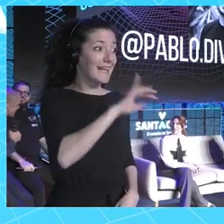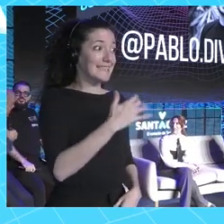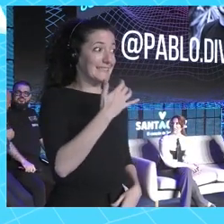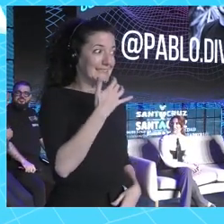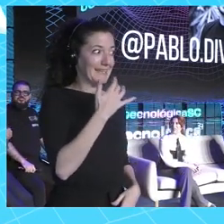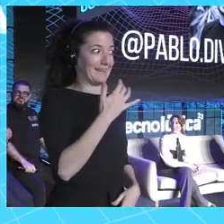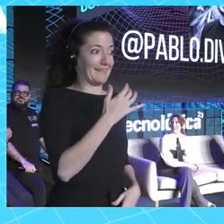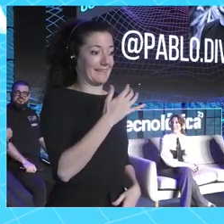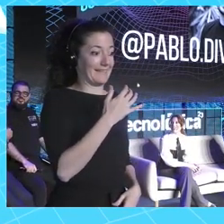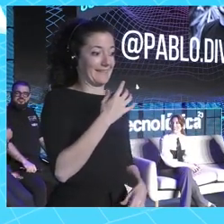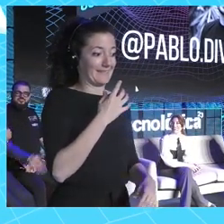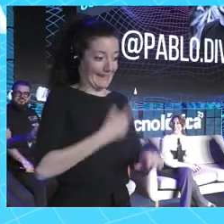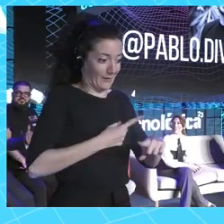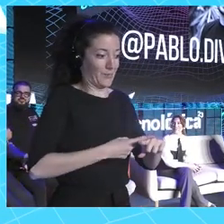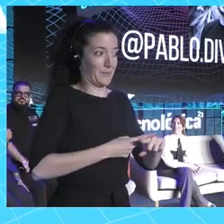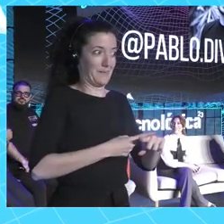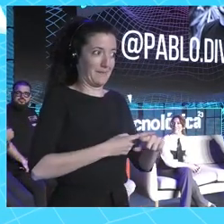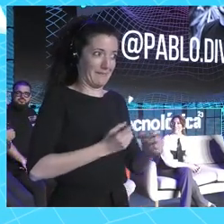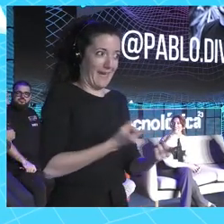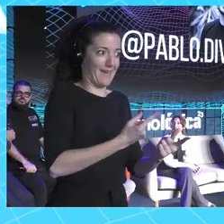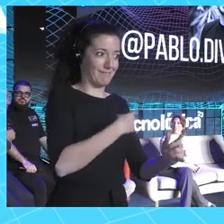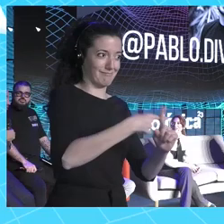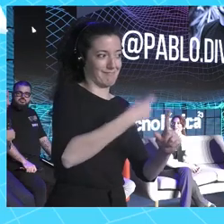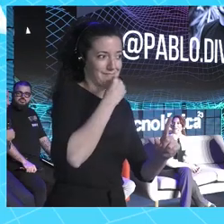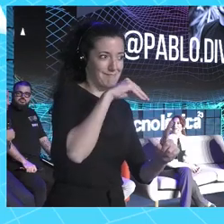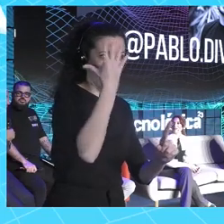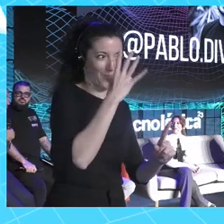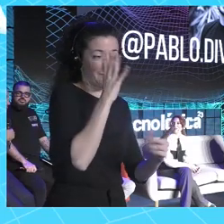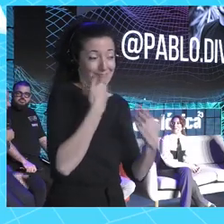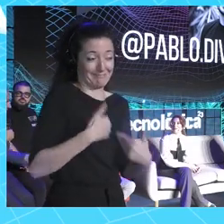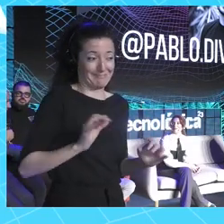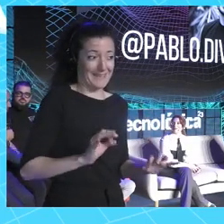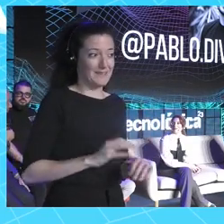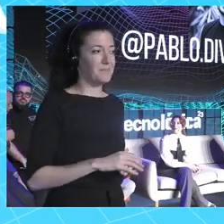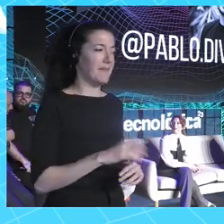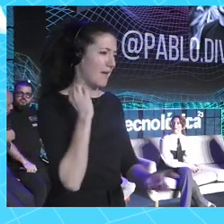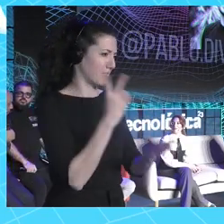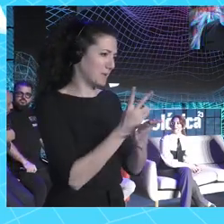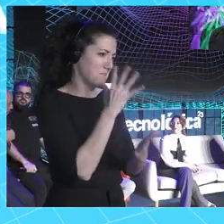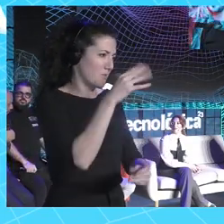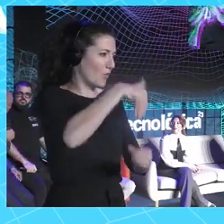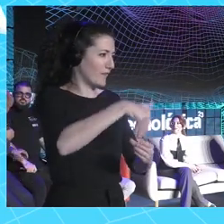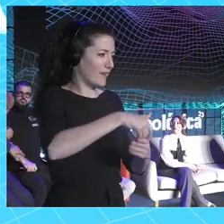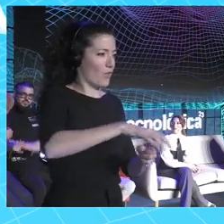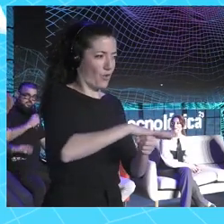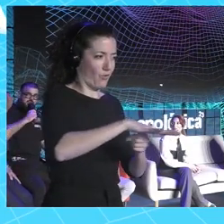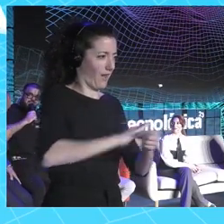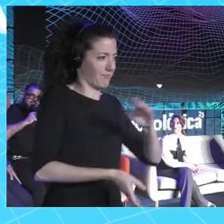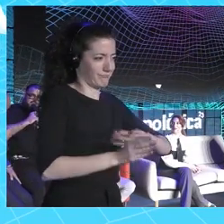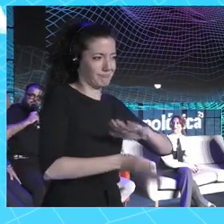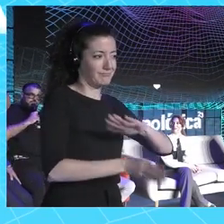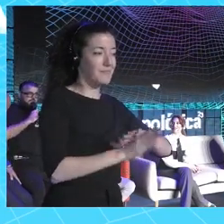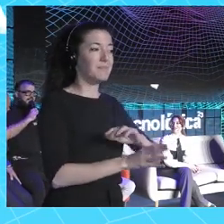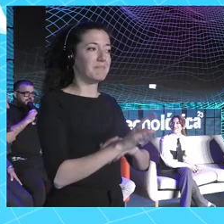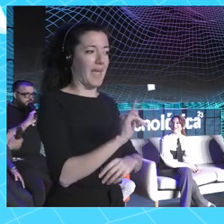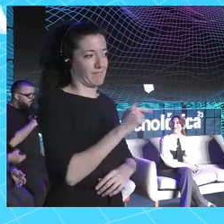que me toca y que sigamos apostando por la generación de contenido local y aquí yo creo que hay cuatro buenos ejemplos Muchas gracias muchas